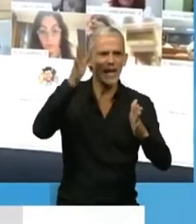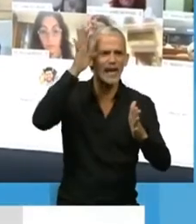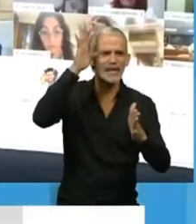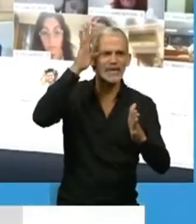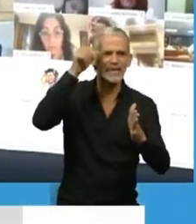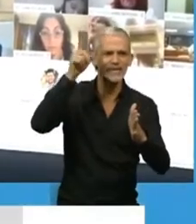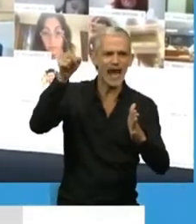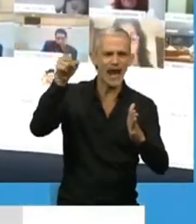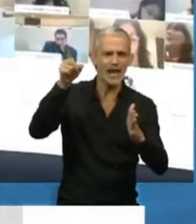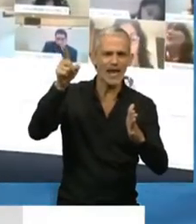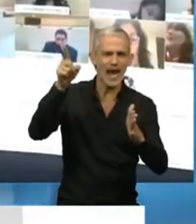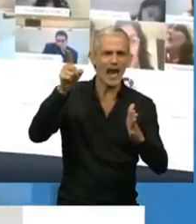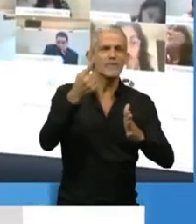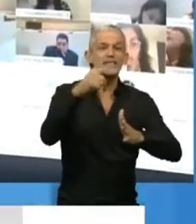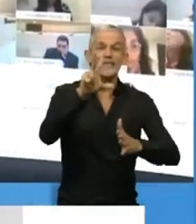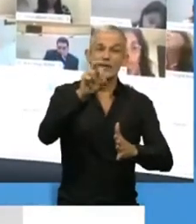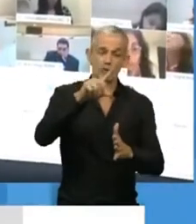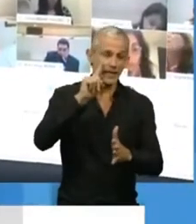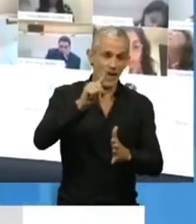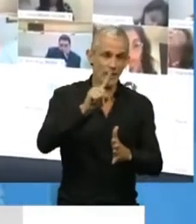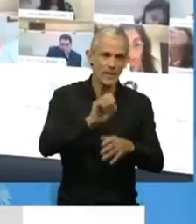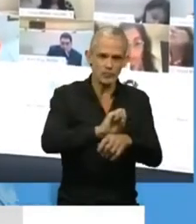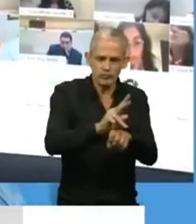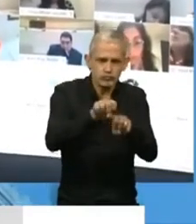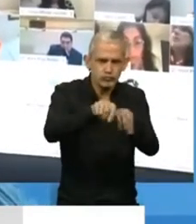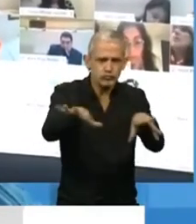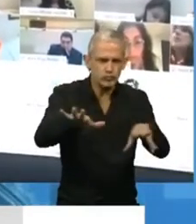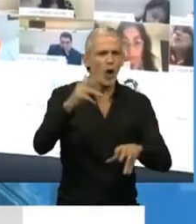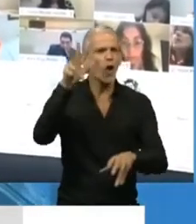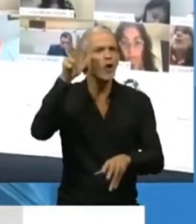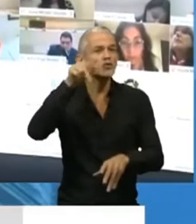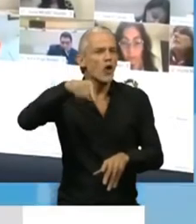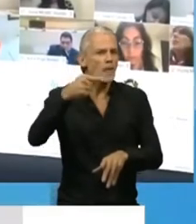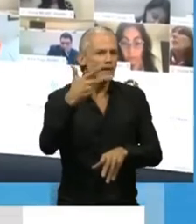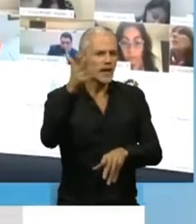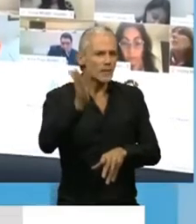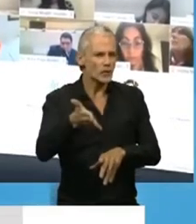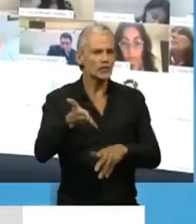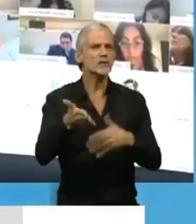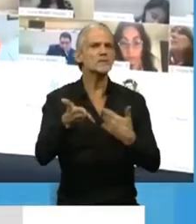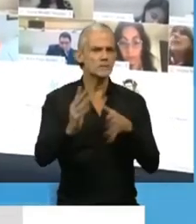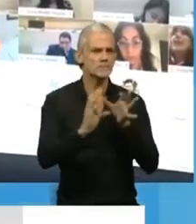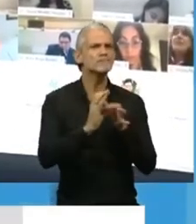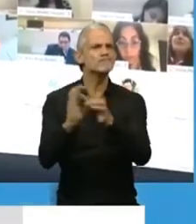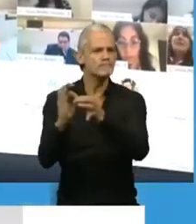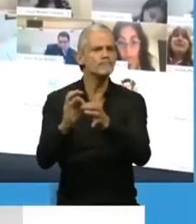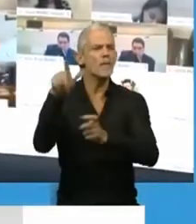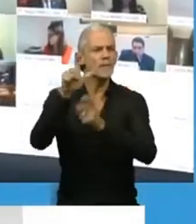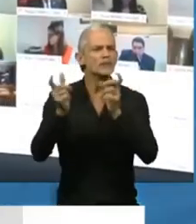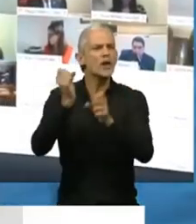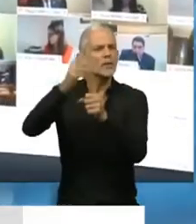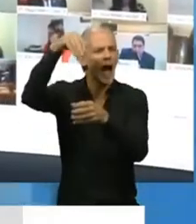con 130.000 casos, ya el 8.3% tenía que ver con personal